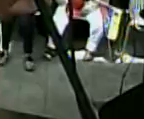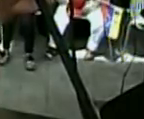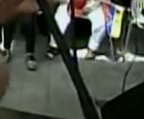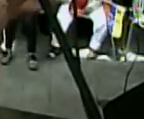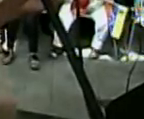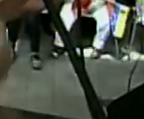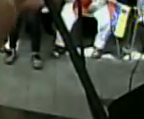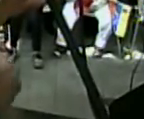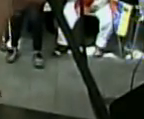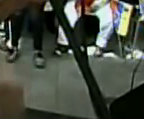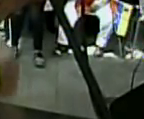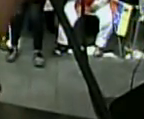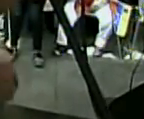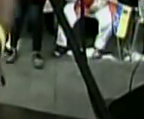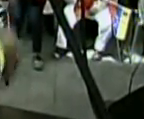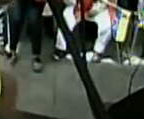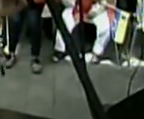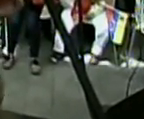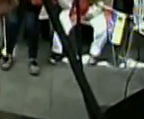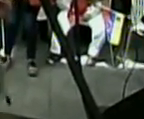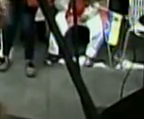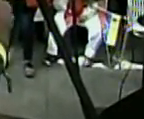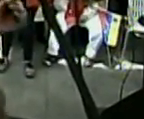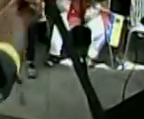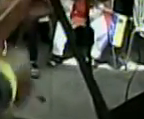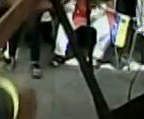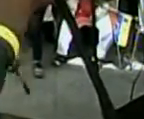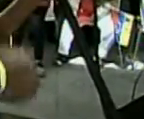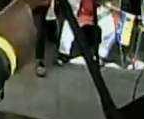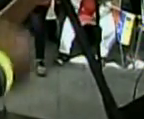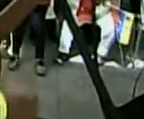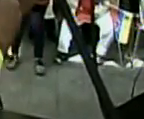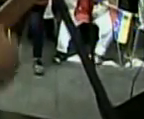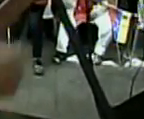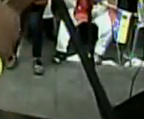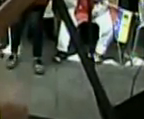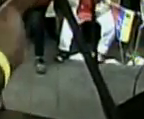Al ritmo de la música y por supuesto continúa esta celebración por parte de los graduandos.